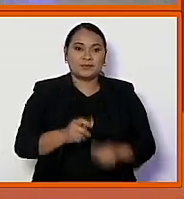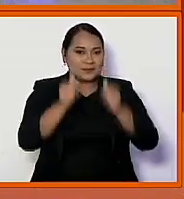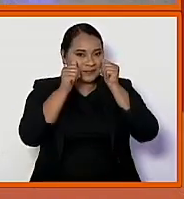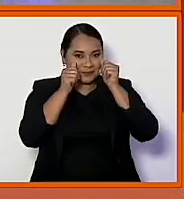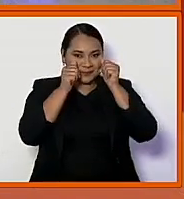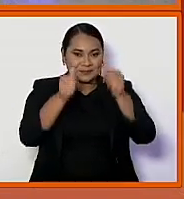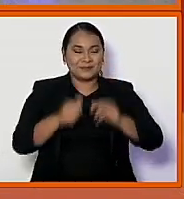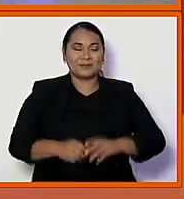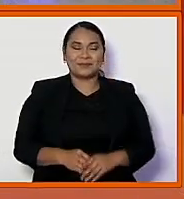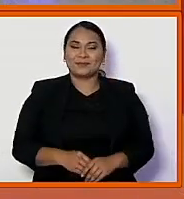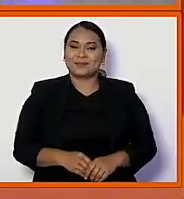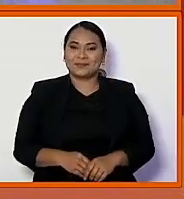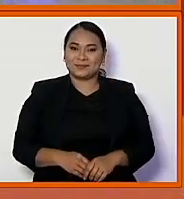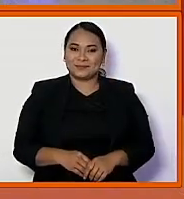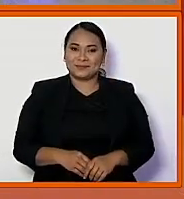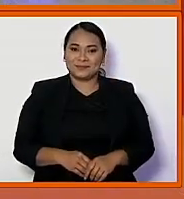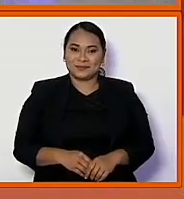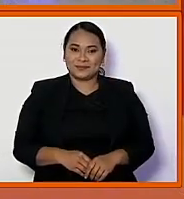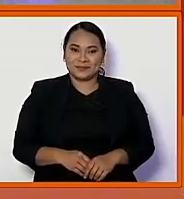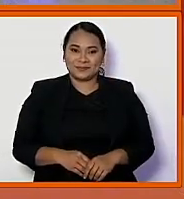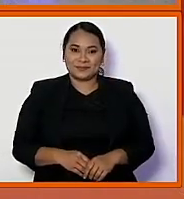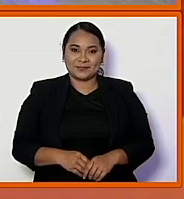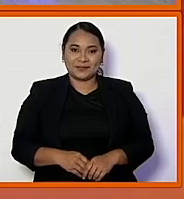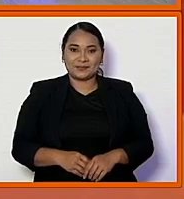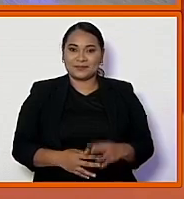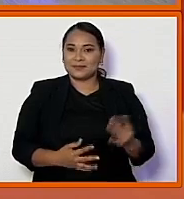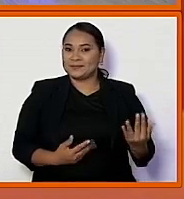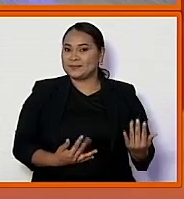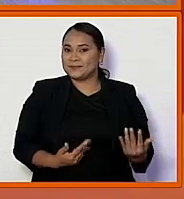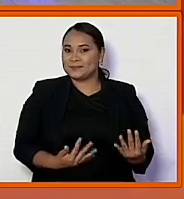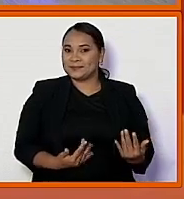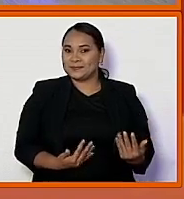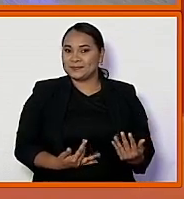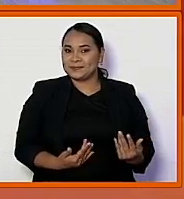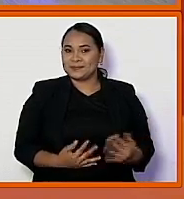Atentos, que esta es